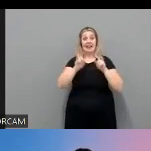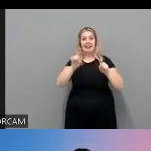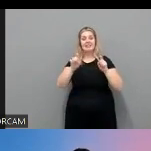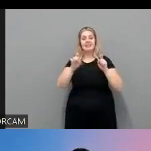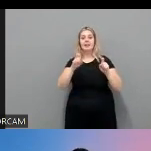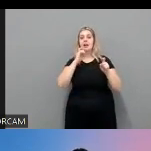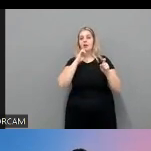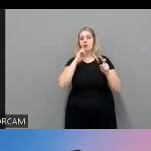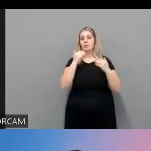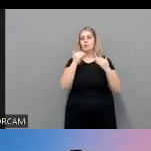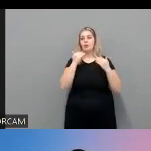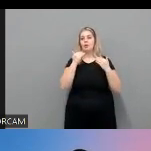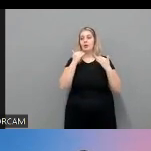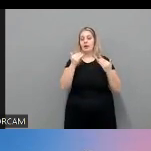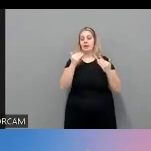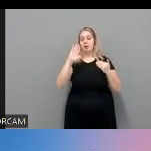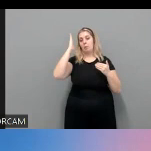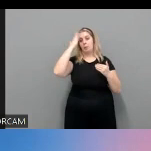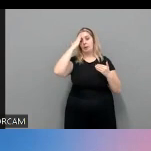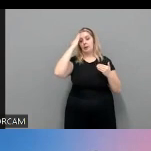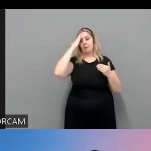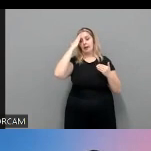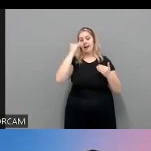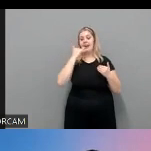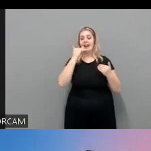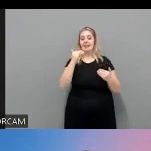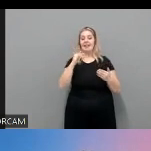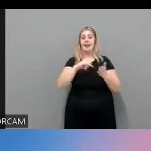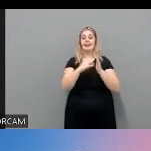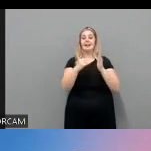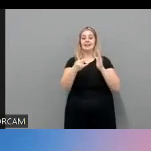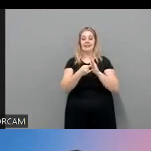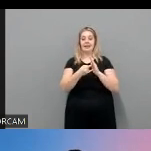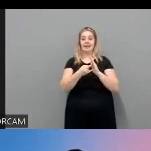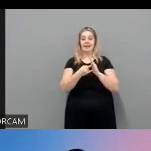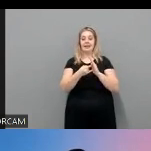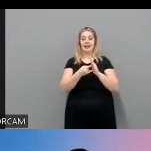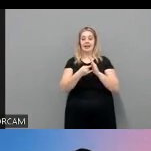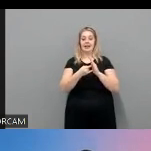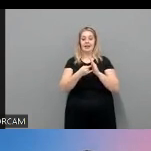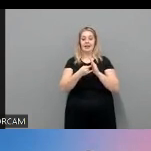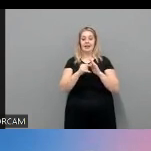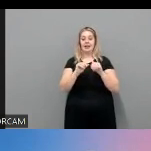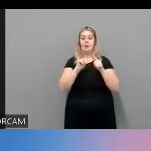a través, principalmente a través de la técnica del modelado.